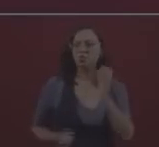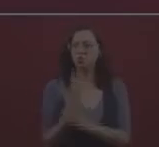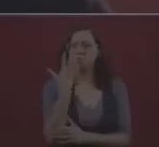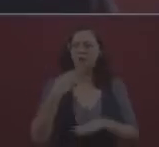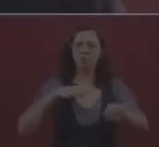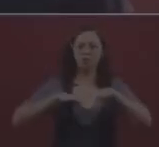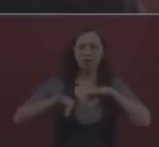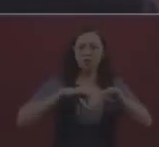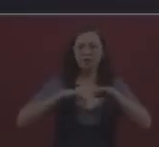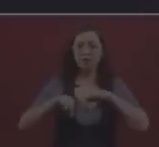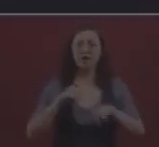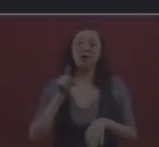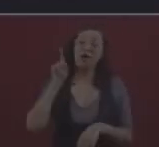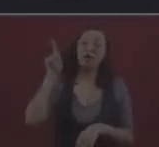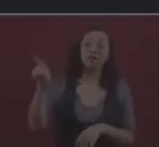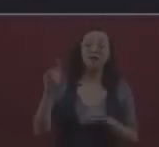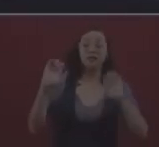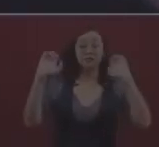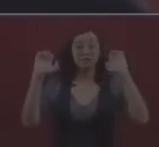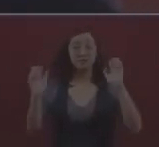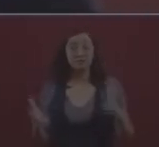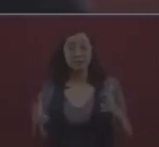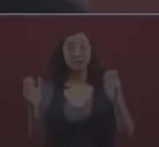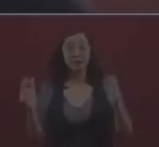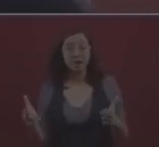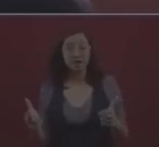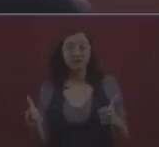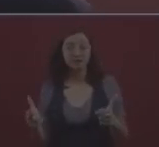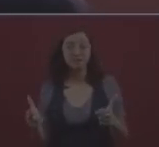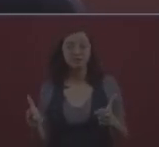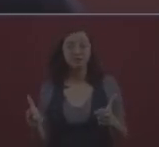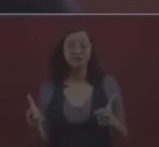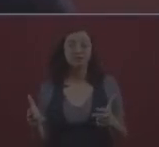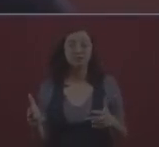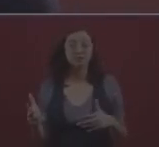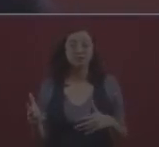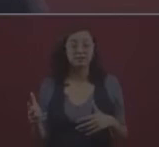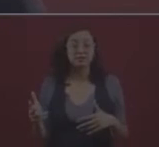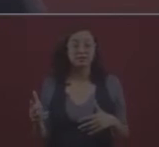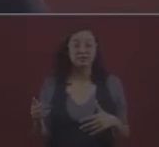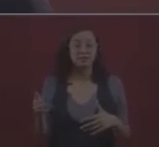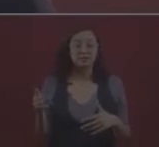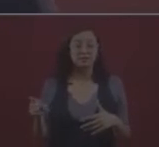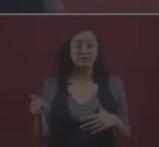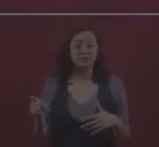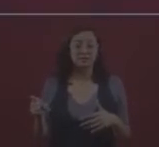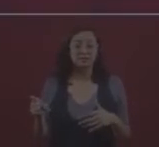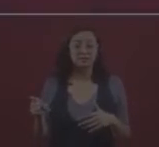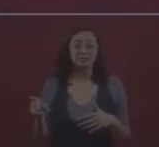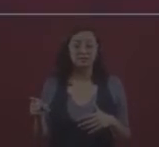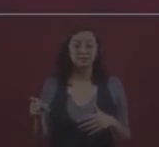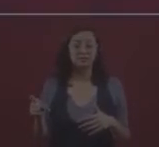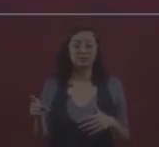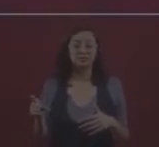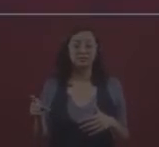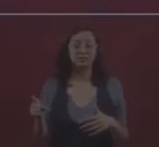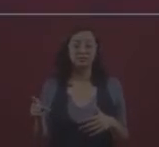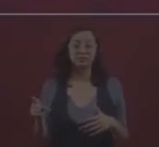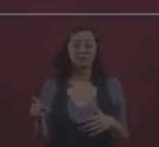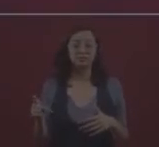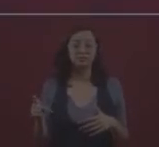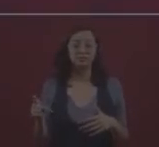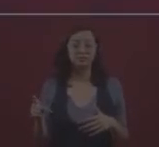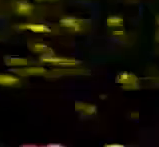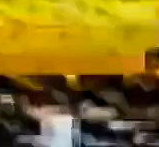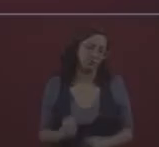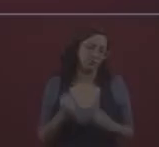un plan y una estrategia de gobierno que considere a todos los niveles para combatir estos delitos que lastiman a